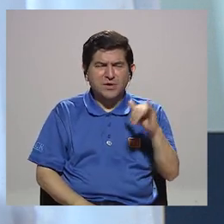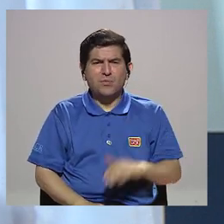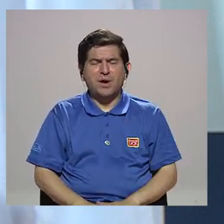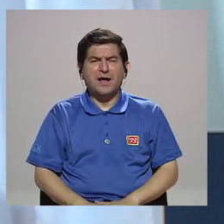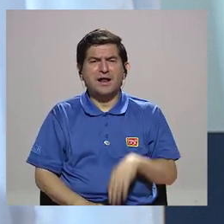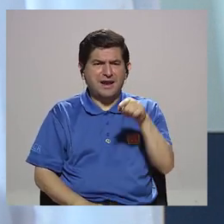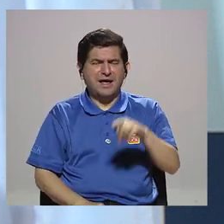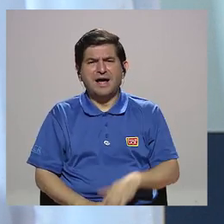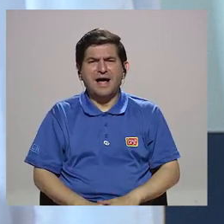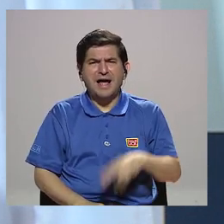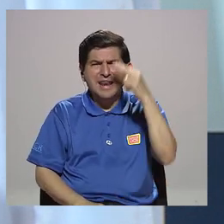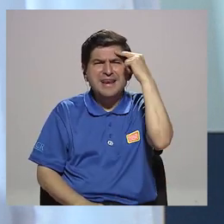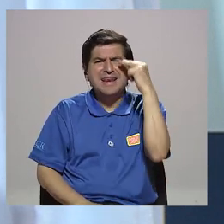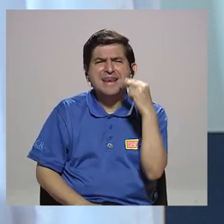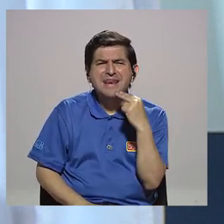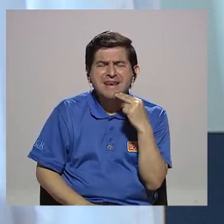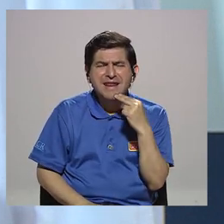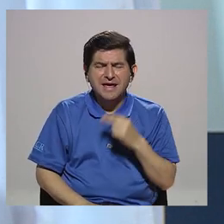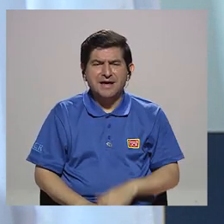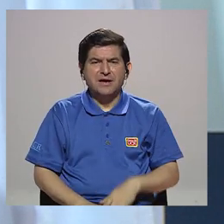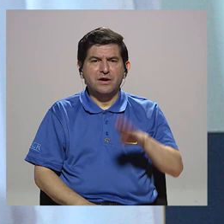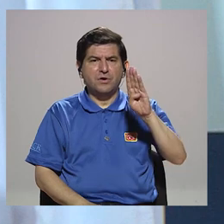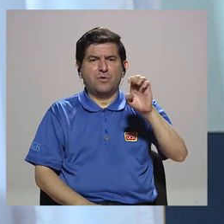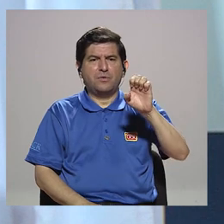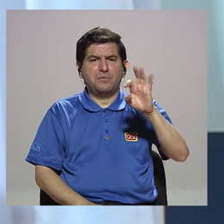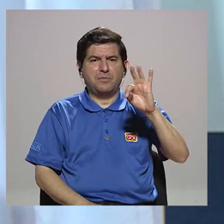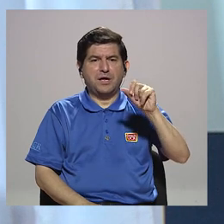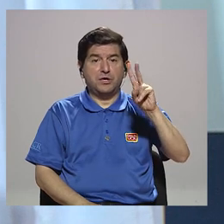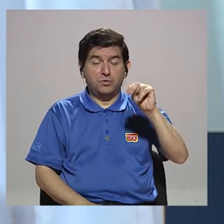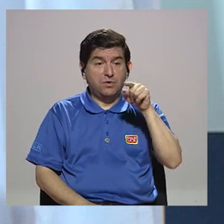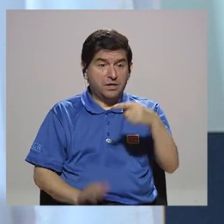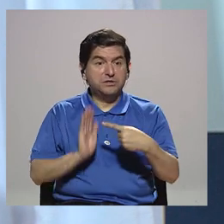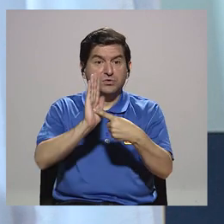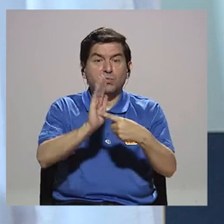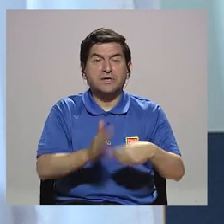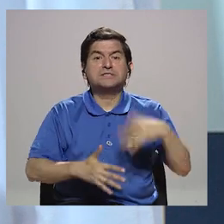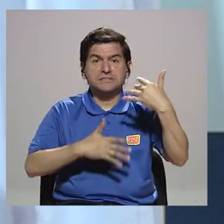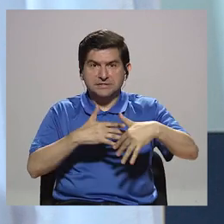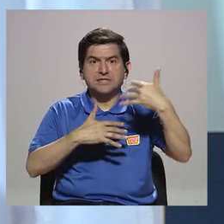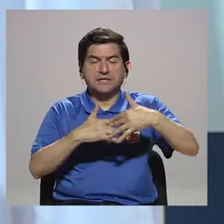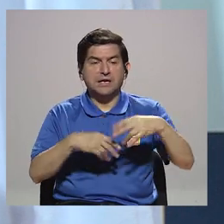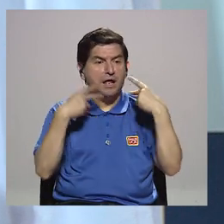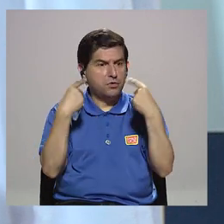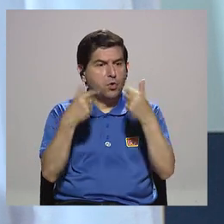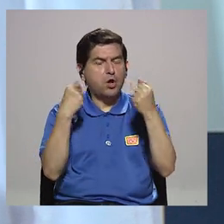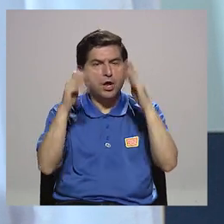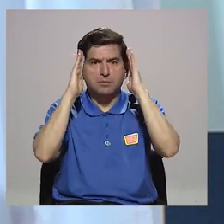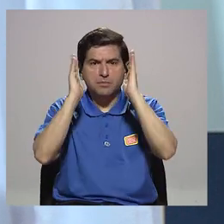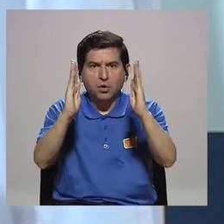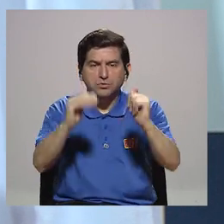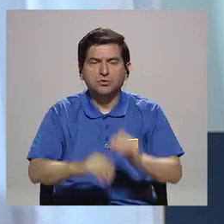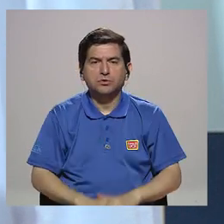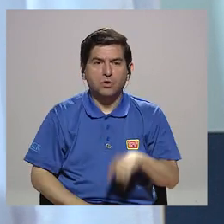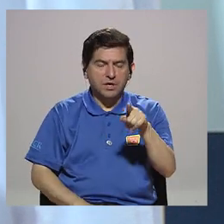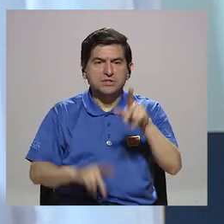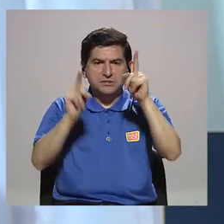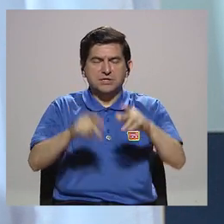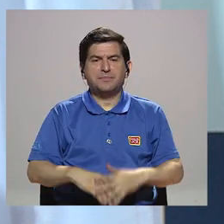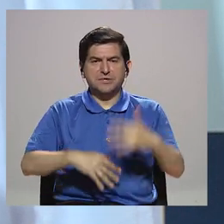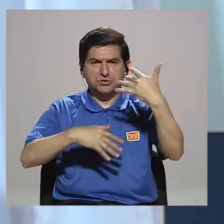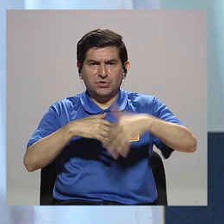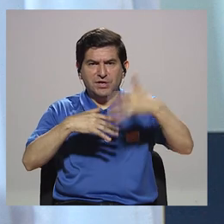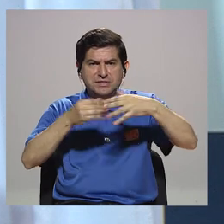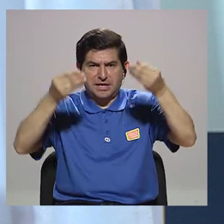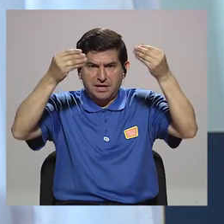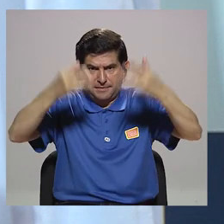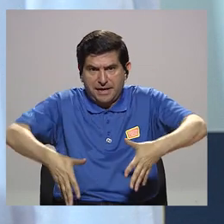betún. Negro. Entonces, eso es un indicio de que el paciente está con un sangrado. Y eso ahí sí tiene que correr, porque está perdiendo